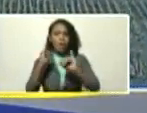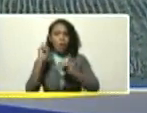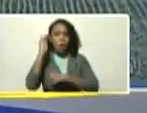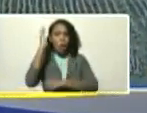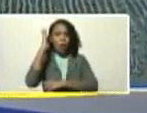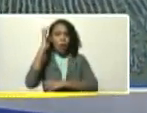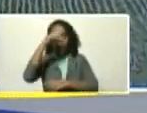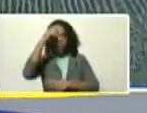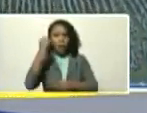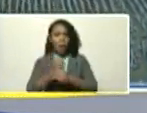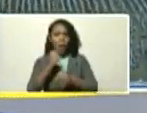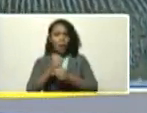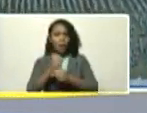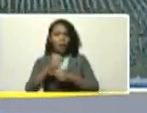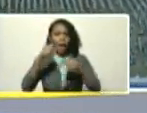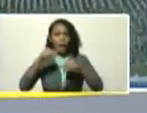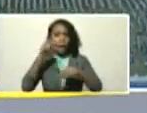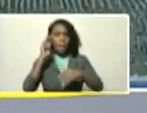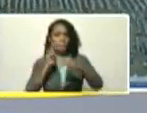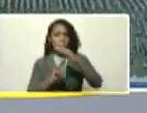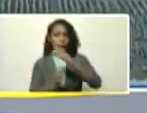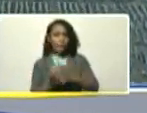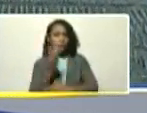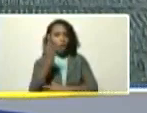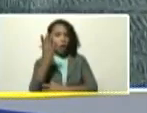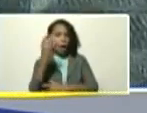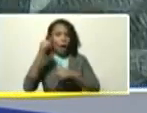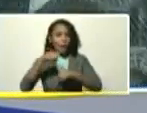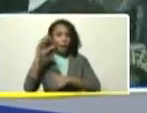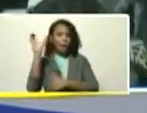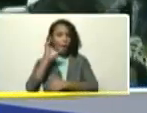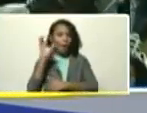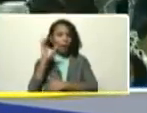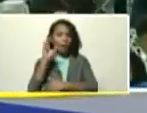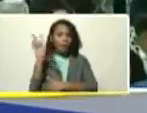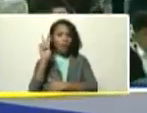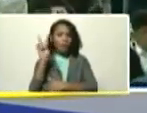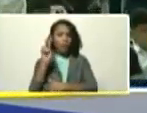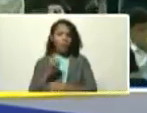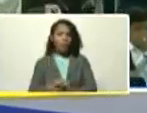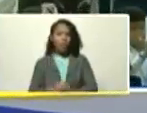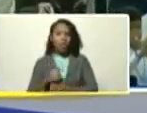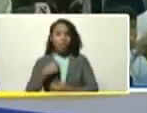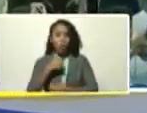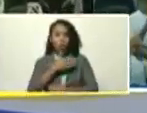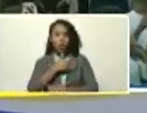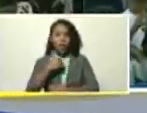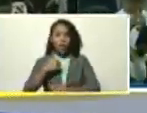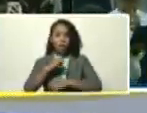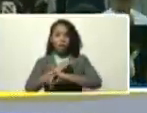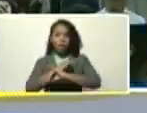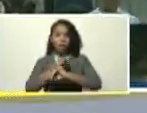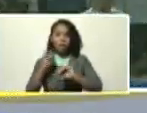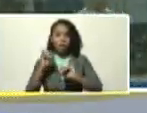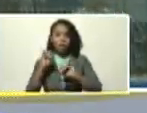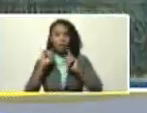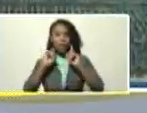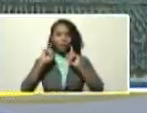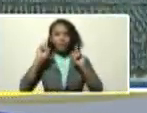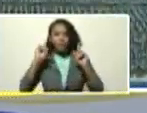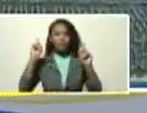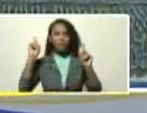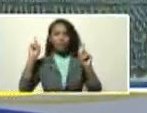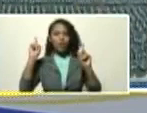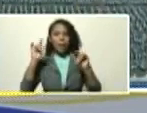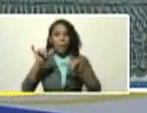de trabajo aquí en el Palacio Presidencial, aquí en Caracas, Venezuela. Quiero despedirla con música,